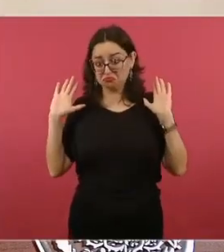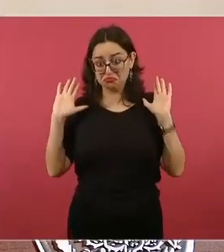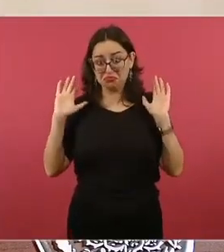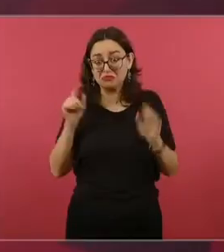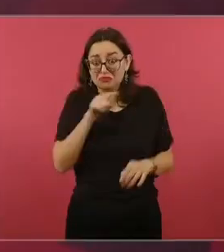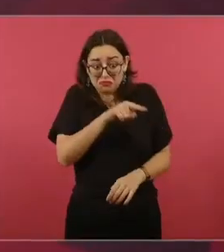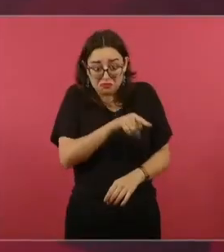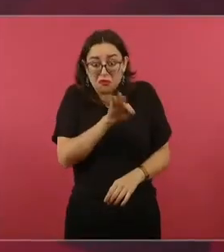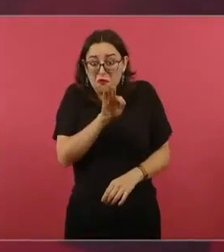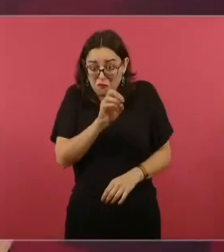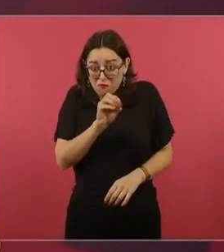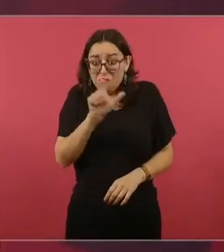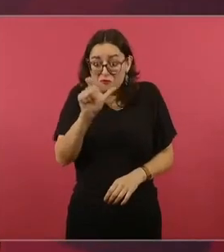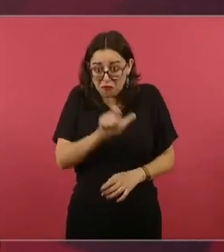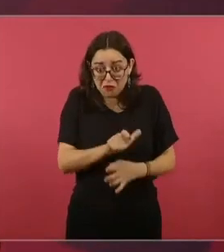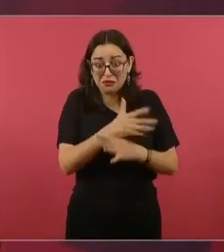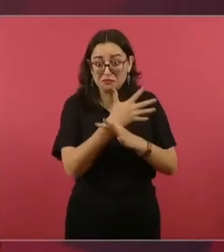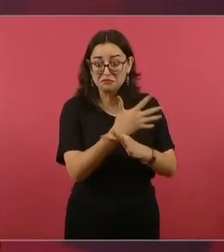lo dice Fox.